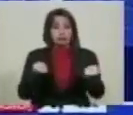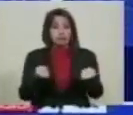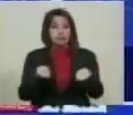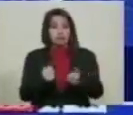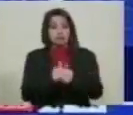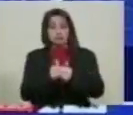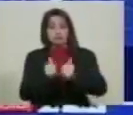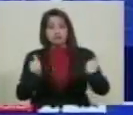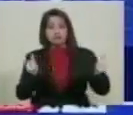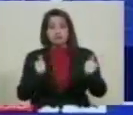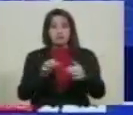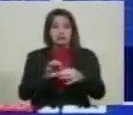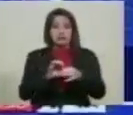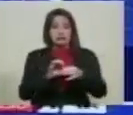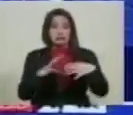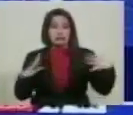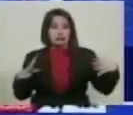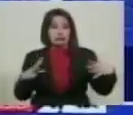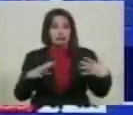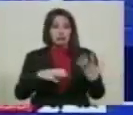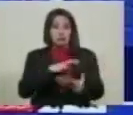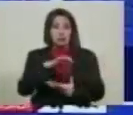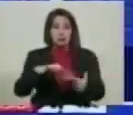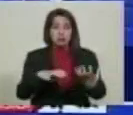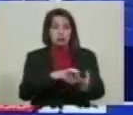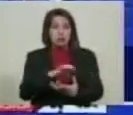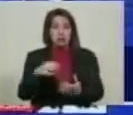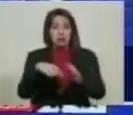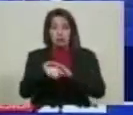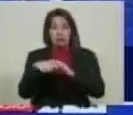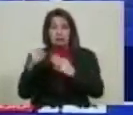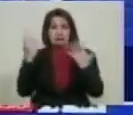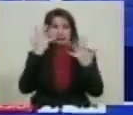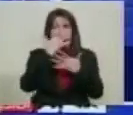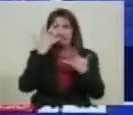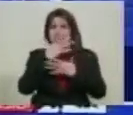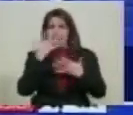cada vez más conflictuada y confundida.